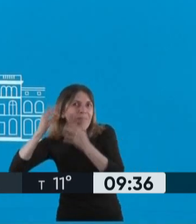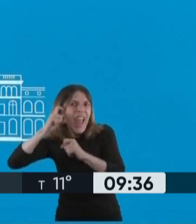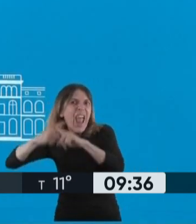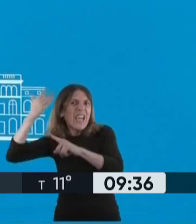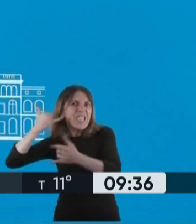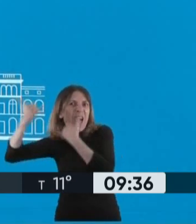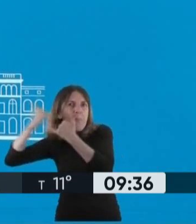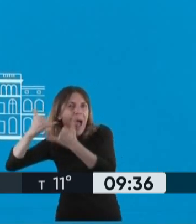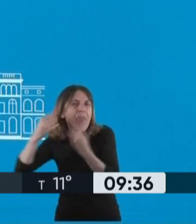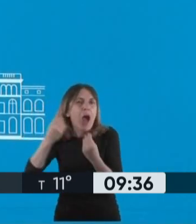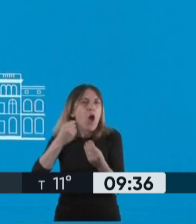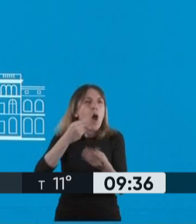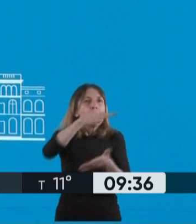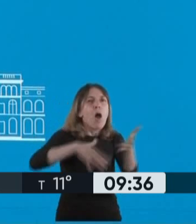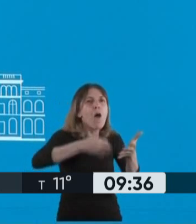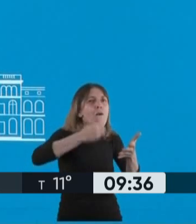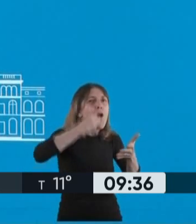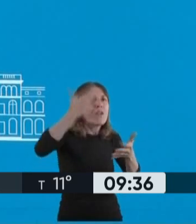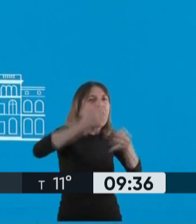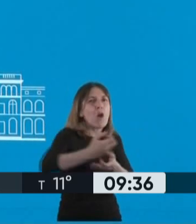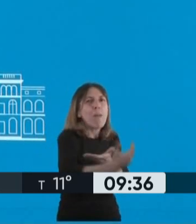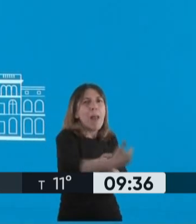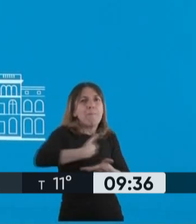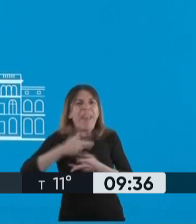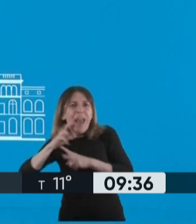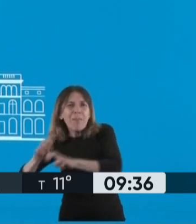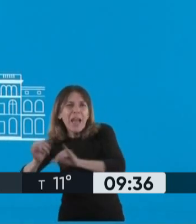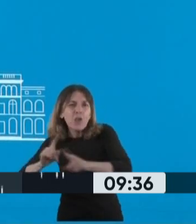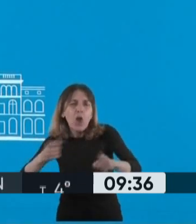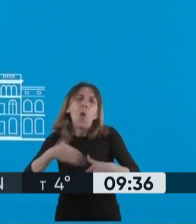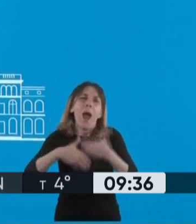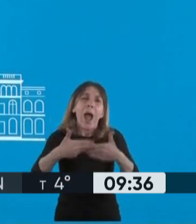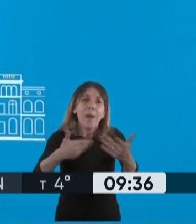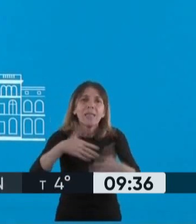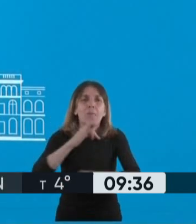se pidieron, de qué manera se pidieron y va a comunicar al respecto cuando tenga algún avance. Muchas